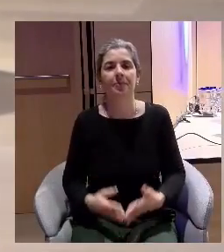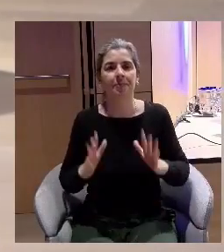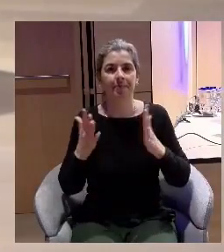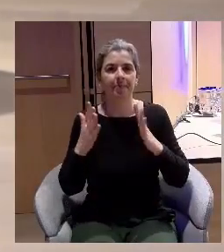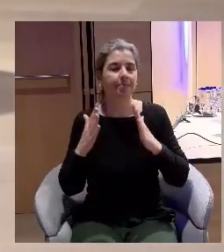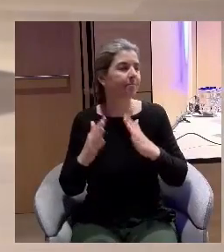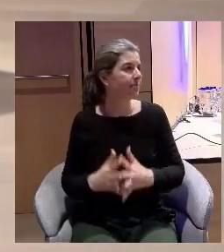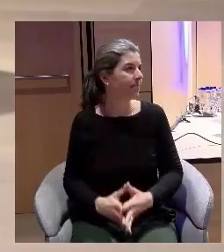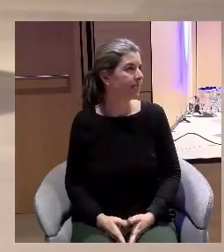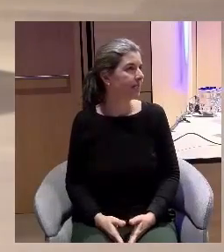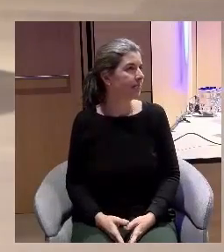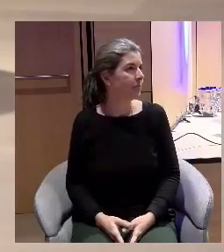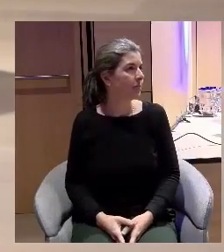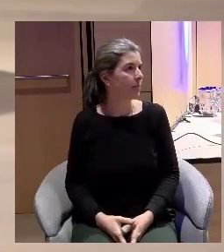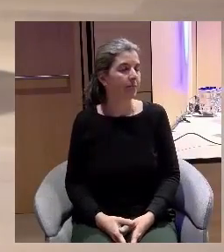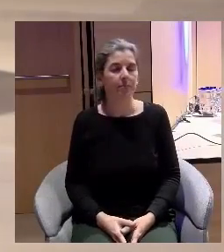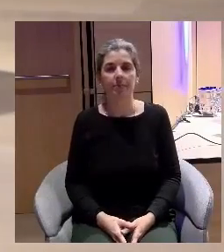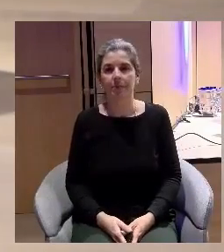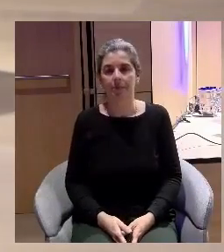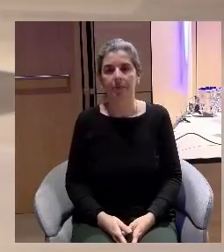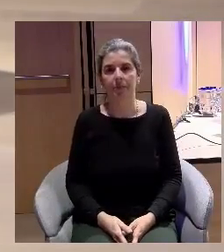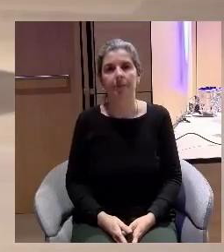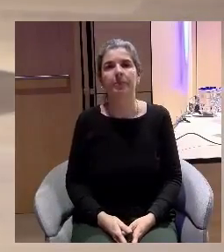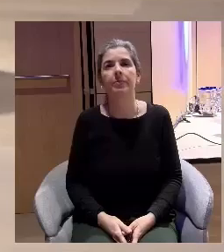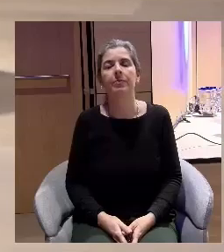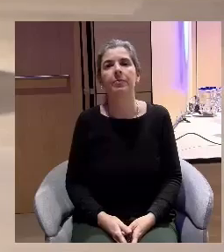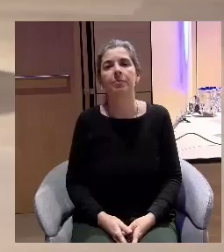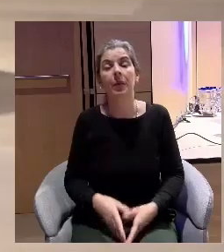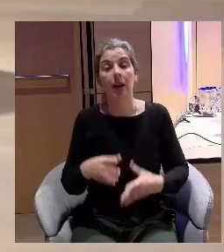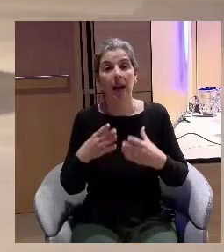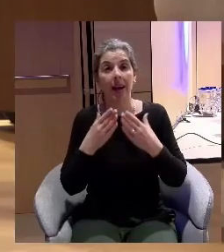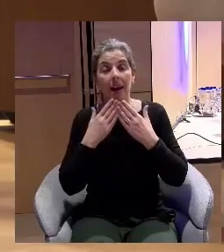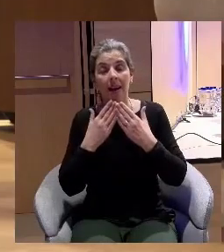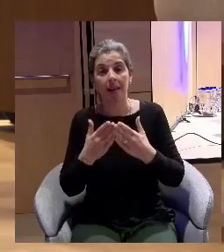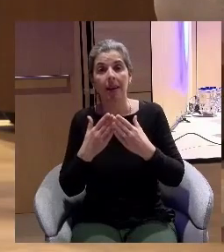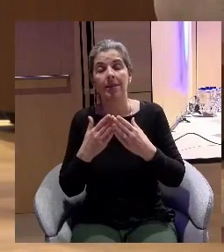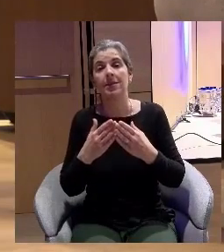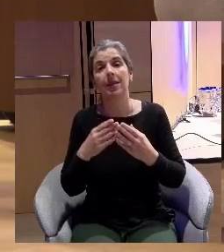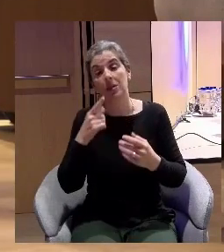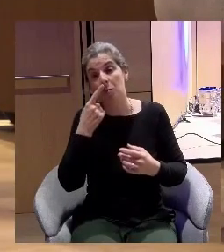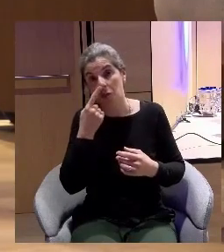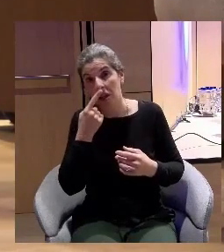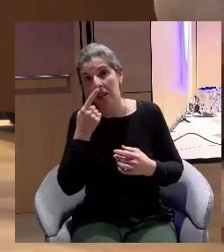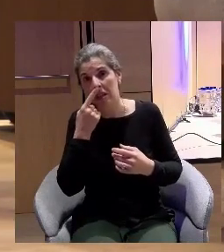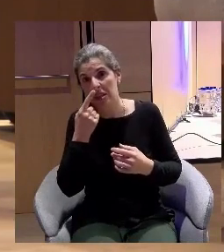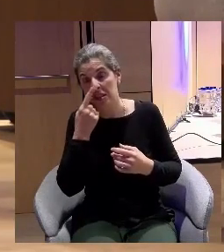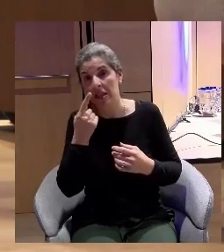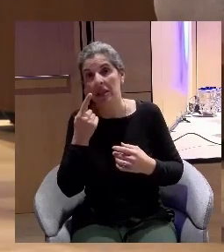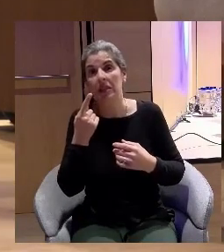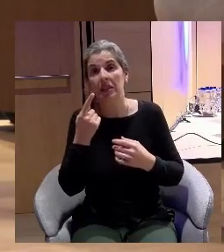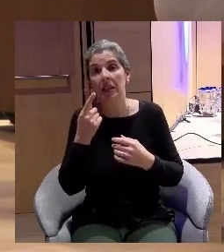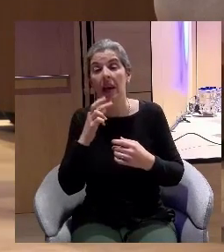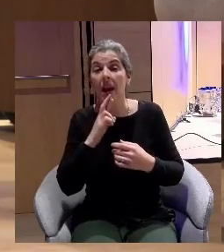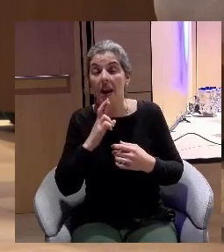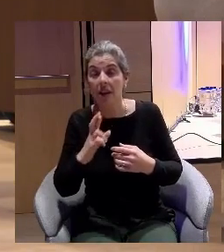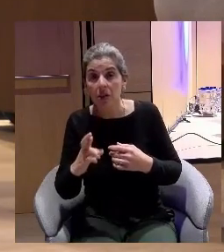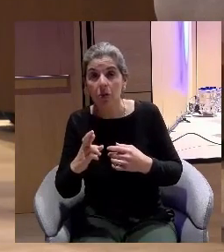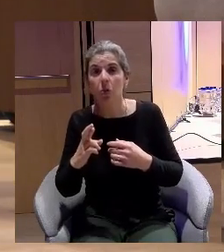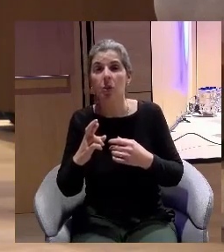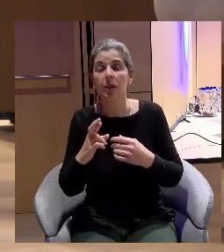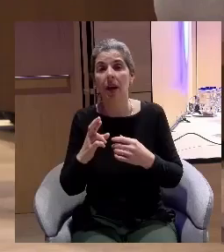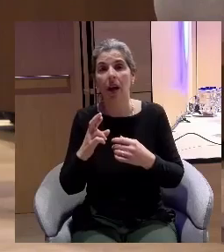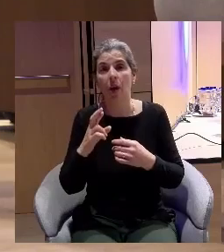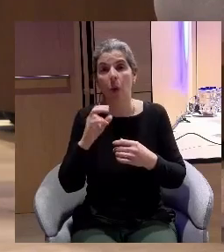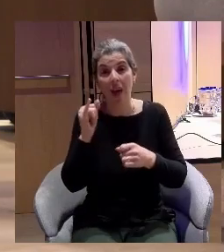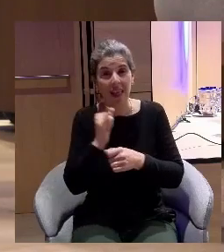Muchas gracias, Mariel. Interesante no solamente el impacto que mencionabas del índice, de contar